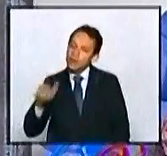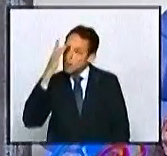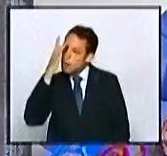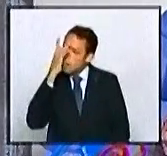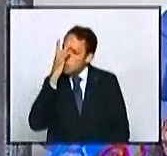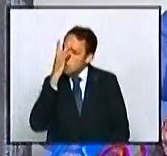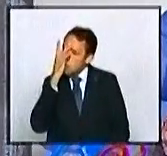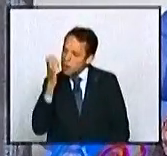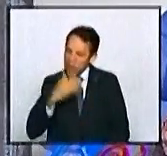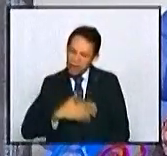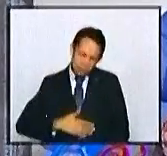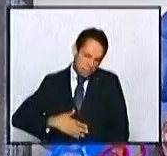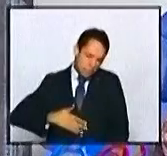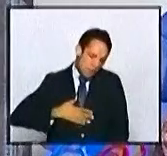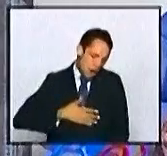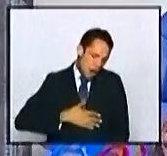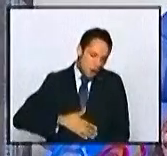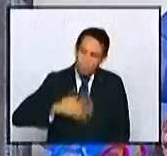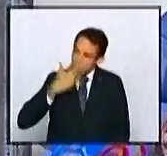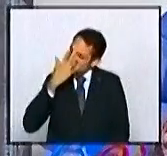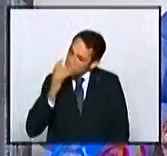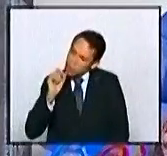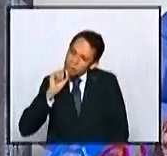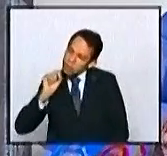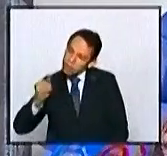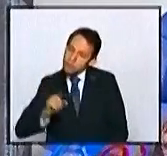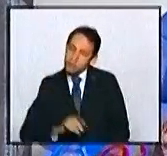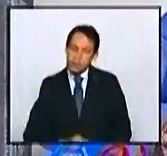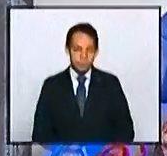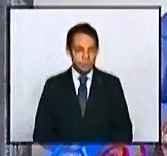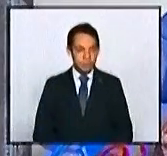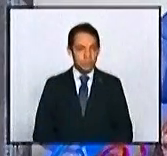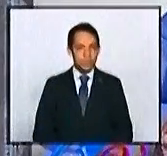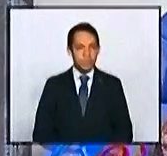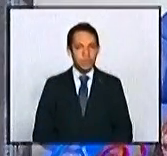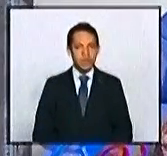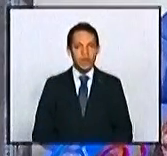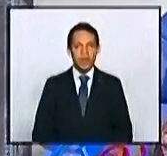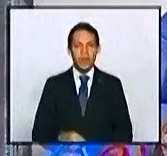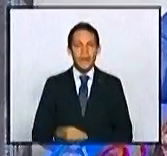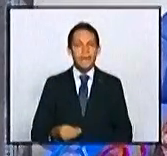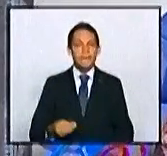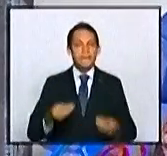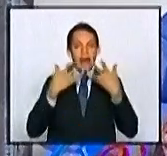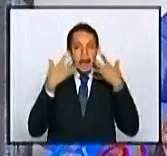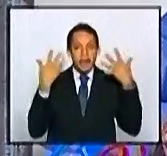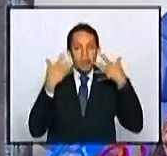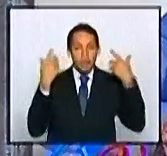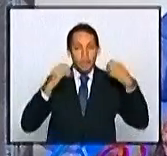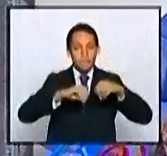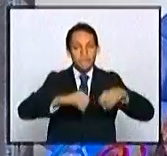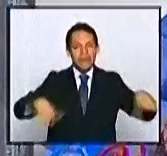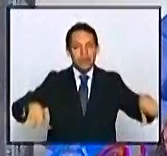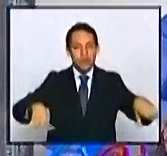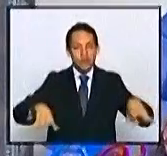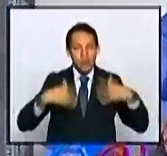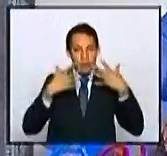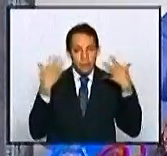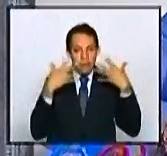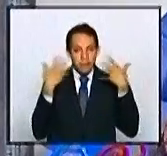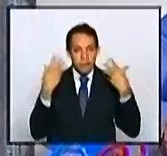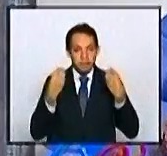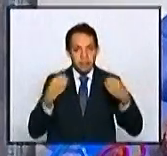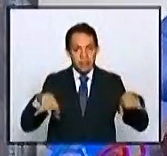eso? La pregunta que decíamos ahora. Y me dijo, doctor, fue que se me perdió el gatico. Cuando ella me dijo que